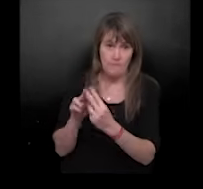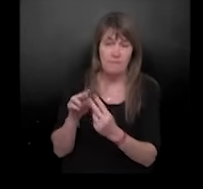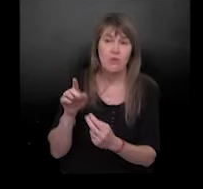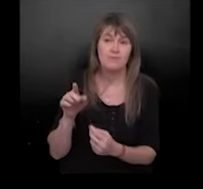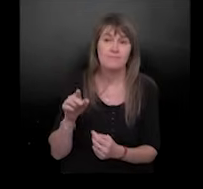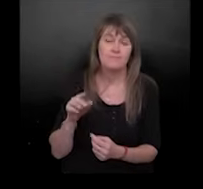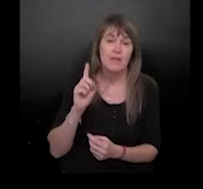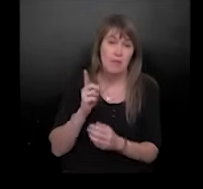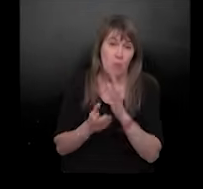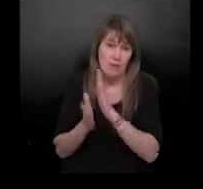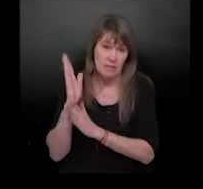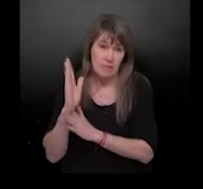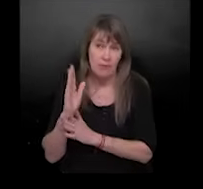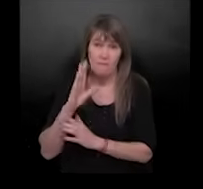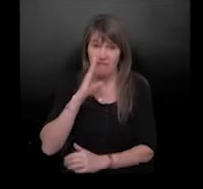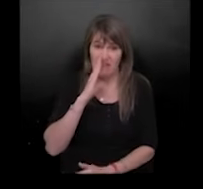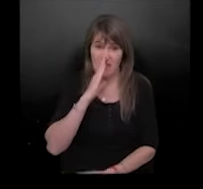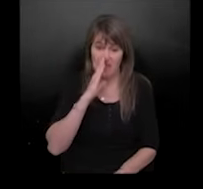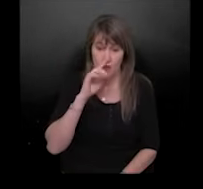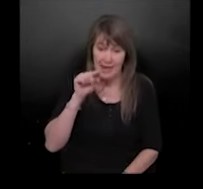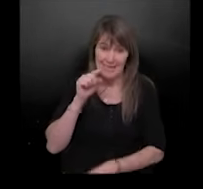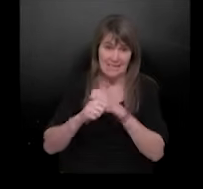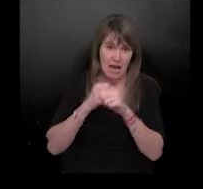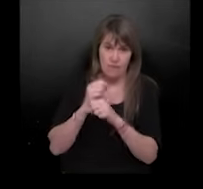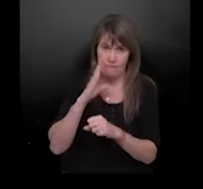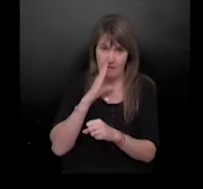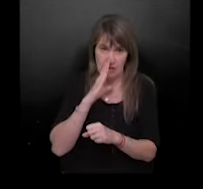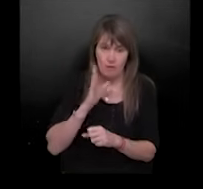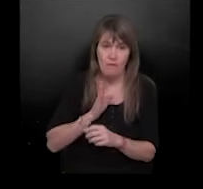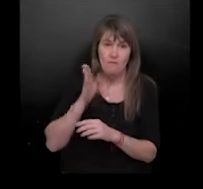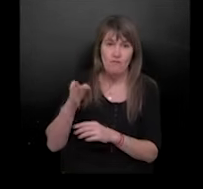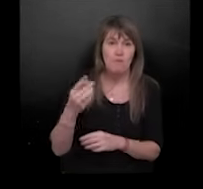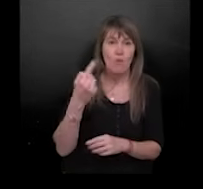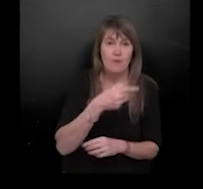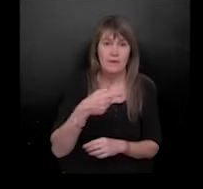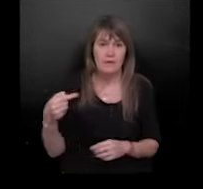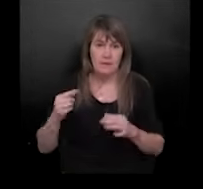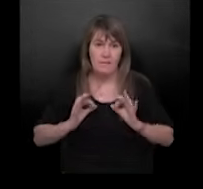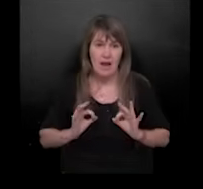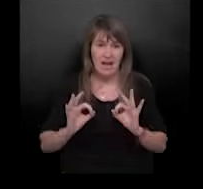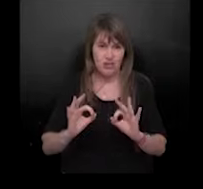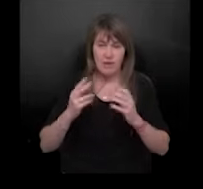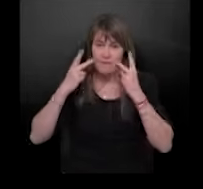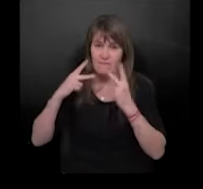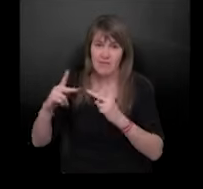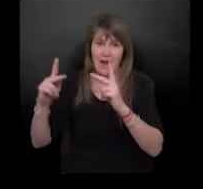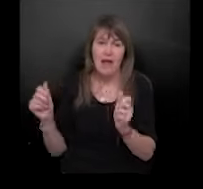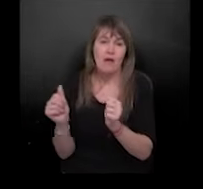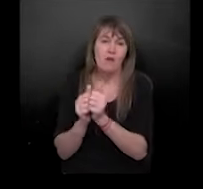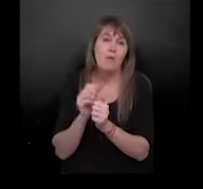exilio Fue en Febrero del mismo año pasamos una semana de vacaciones viajamos junto a nuestra